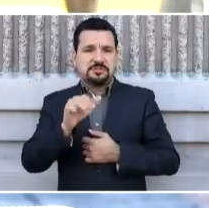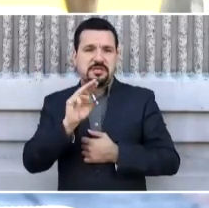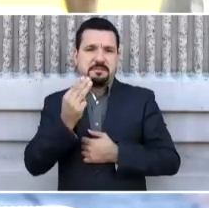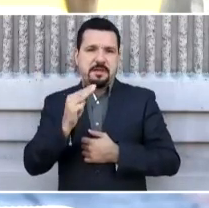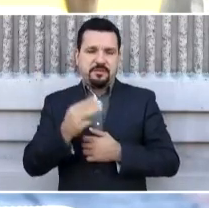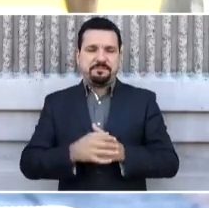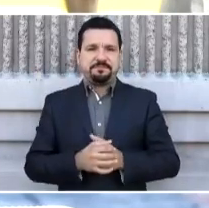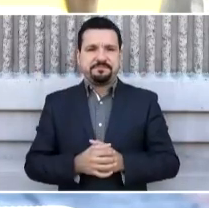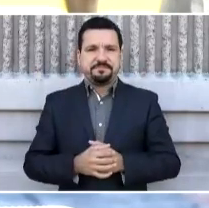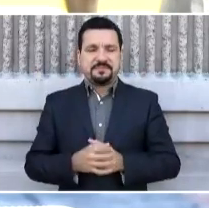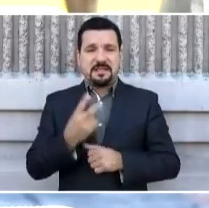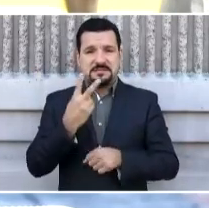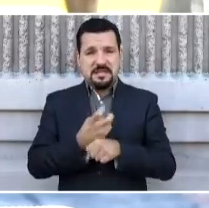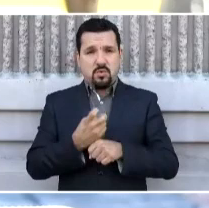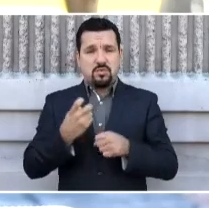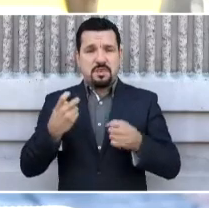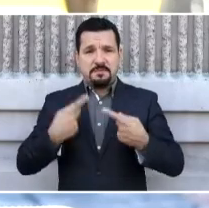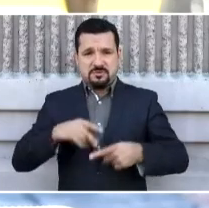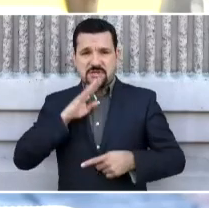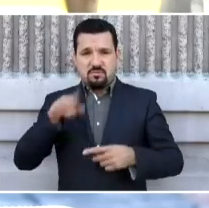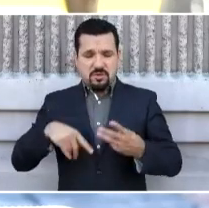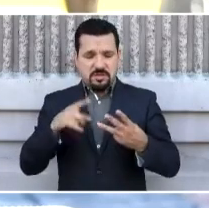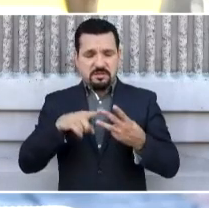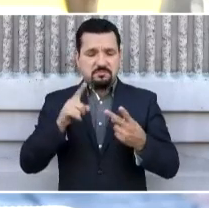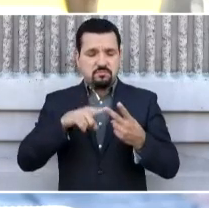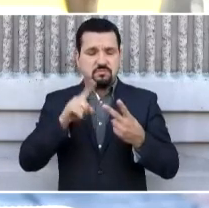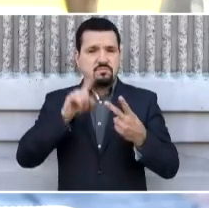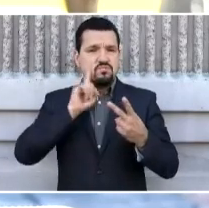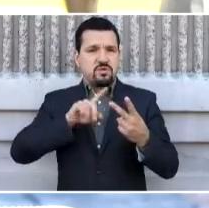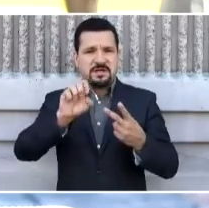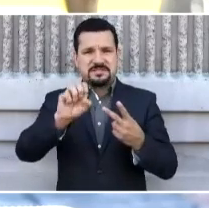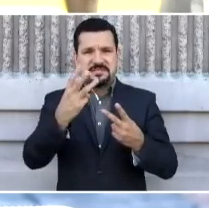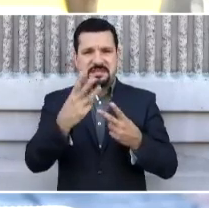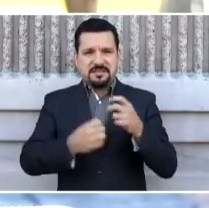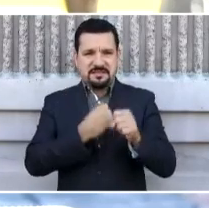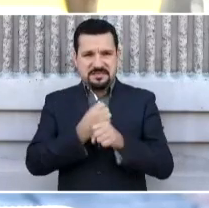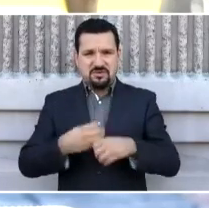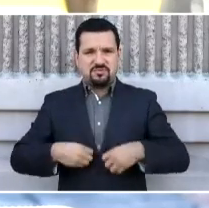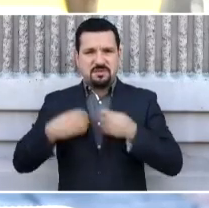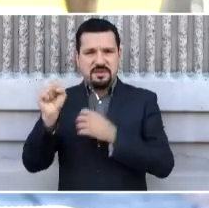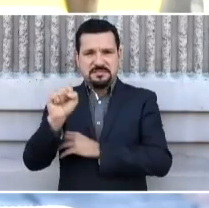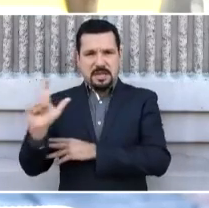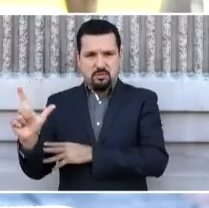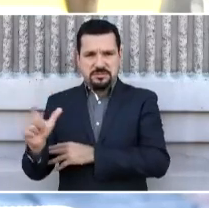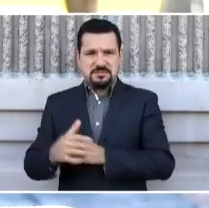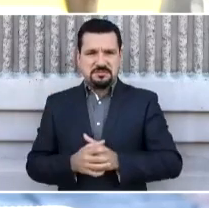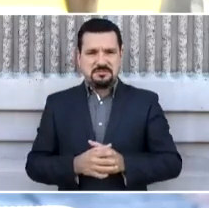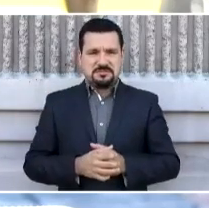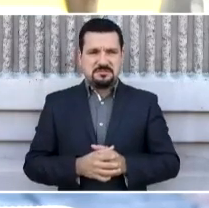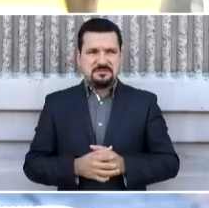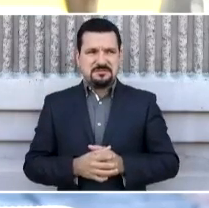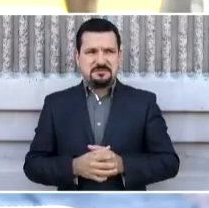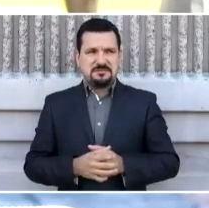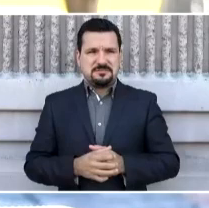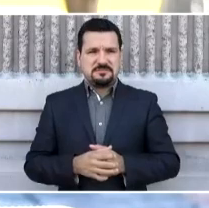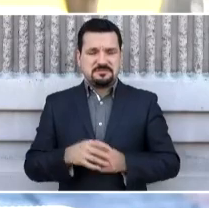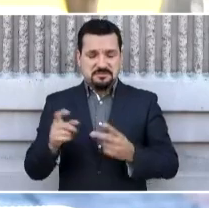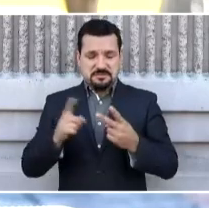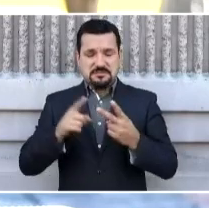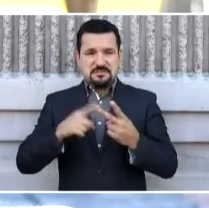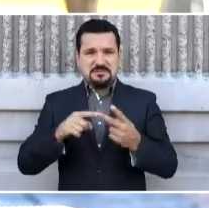segunda muerte ocurrió en una mujer de 63 años que residía en San Luis Río Colorado,